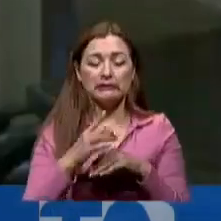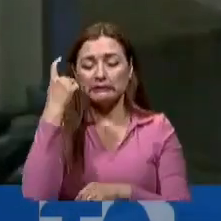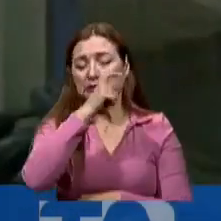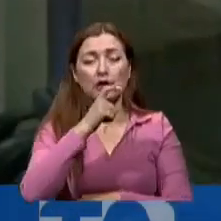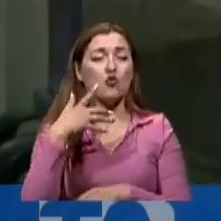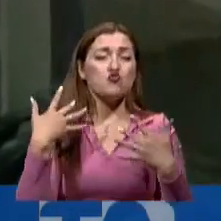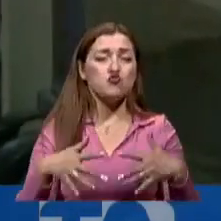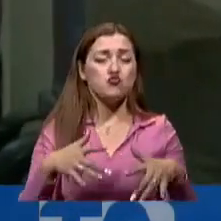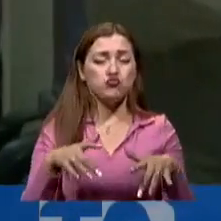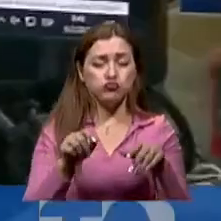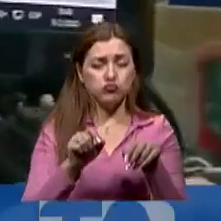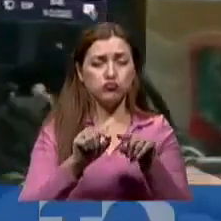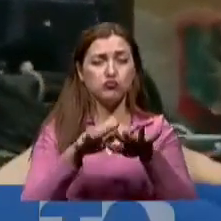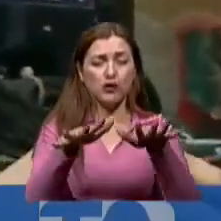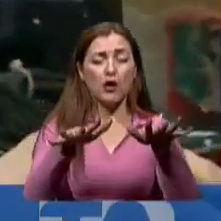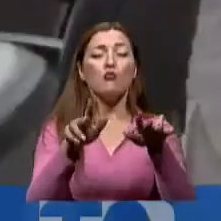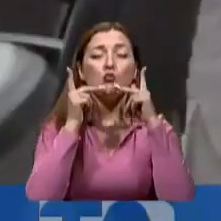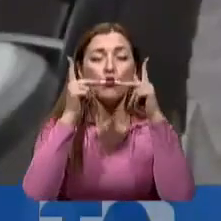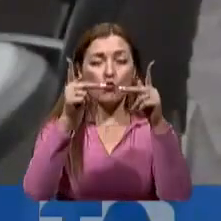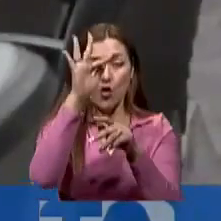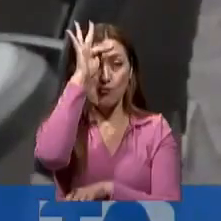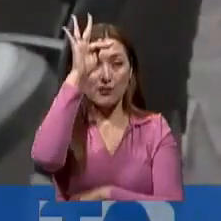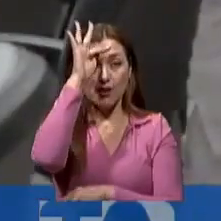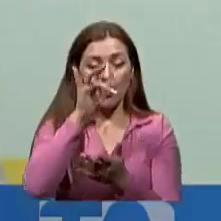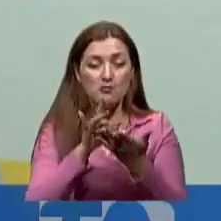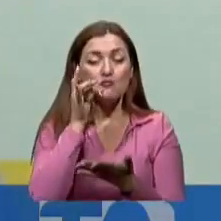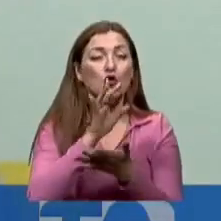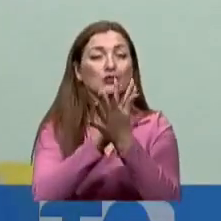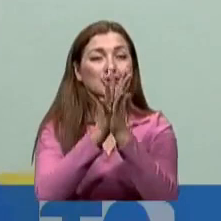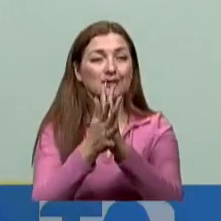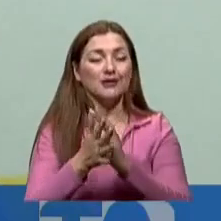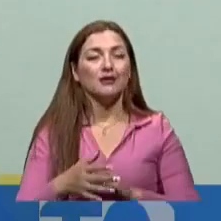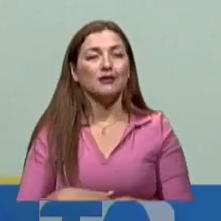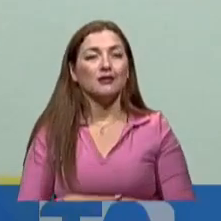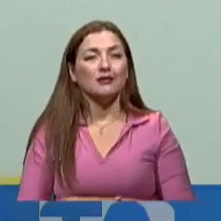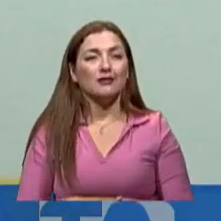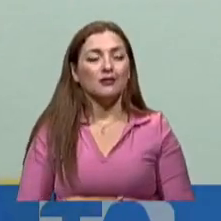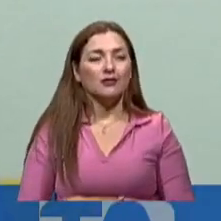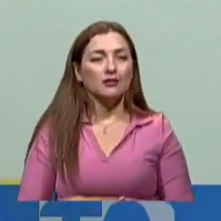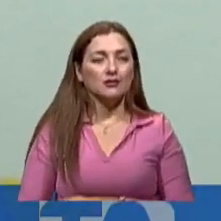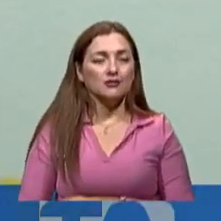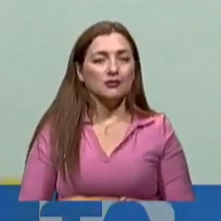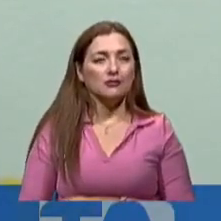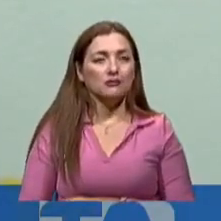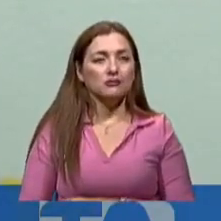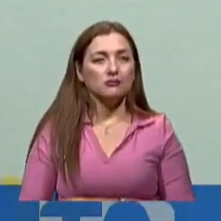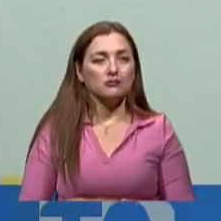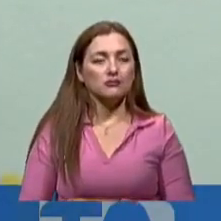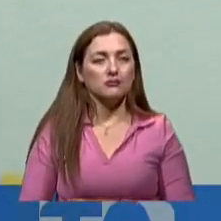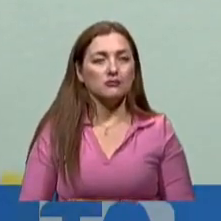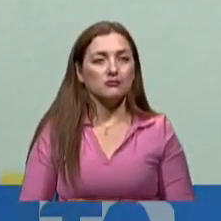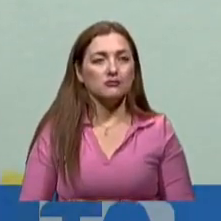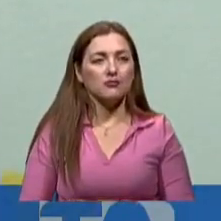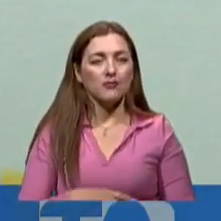asegura en la red pública hospitalaria del país no hay medicinas si bien es cierto es una realidad de tener las atenciones